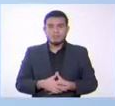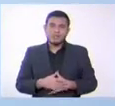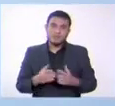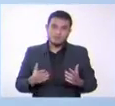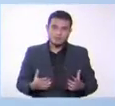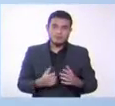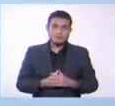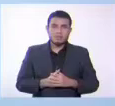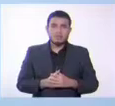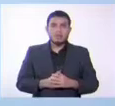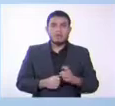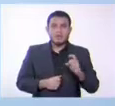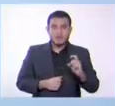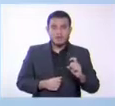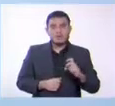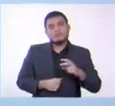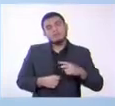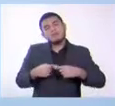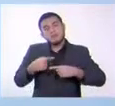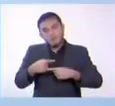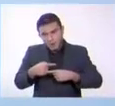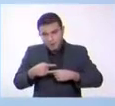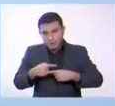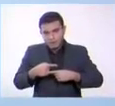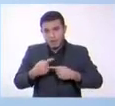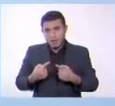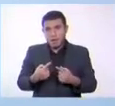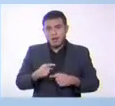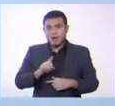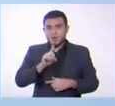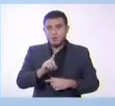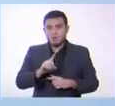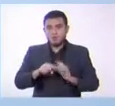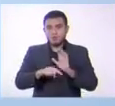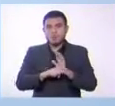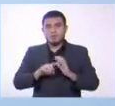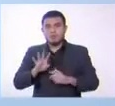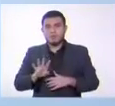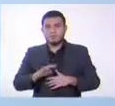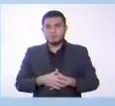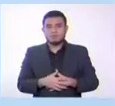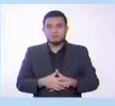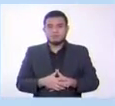Entonces X es igual a 1 menos 4.